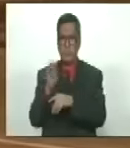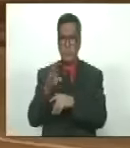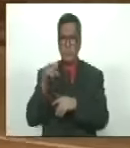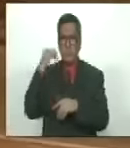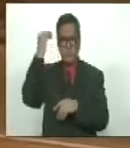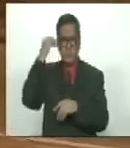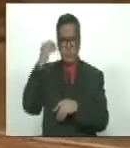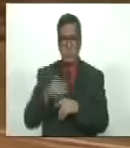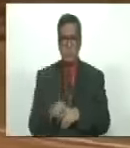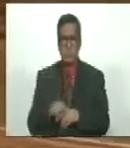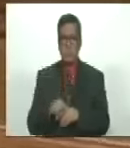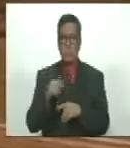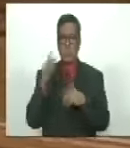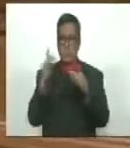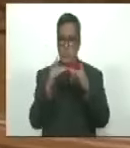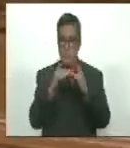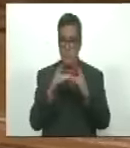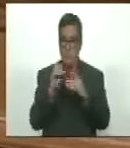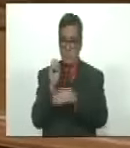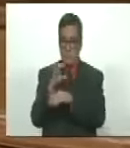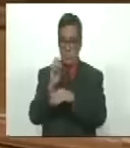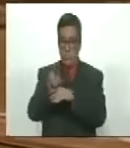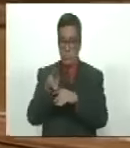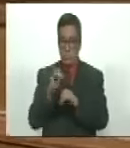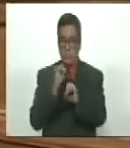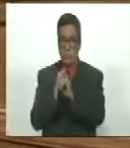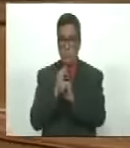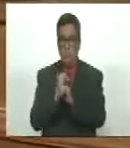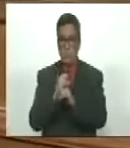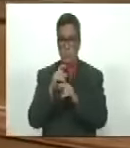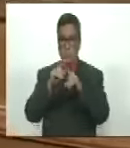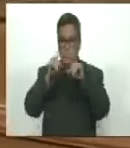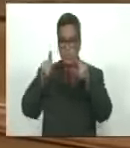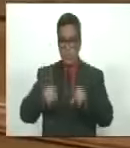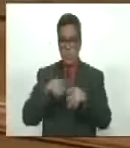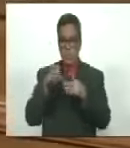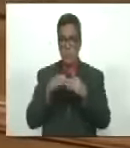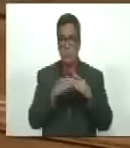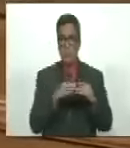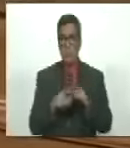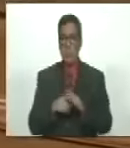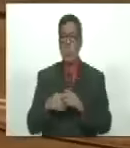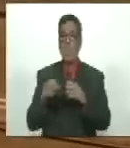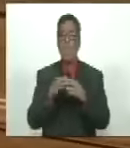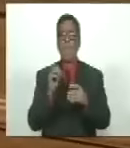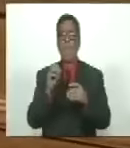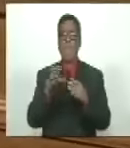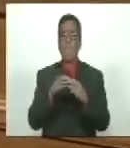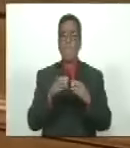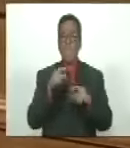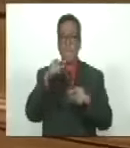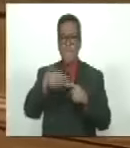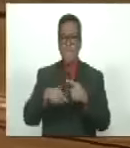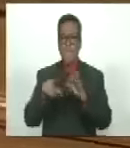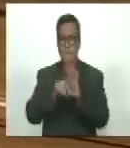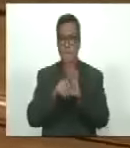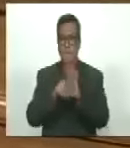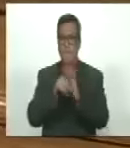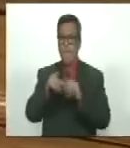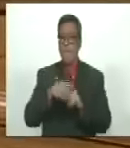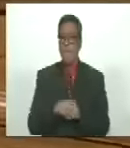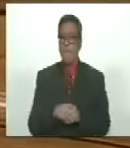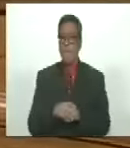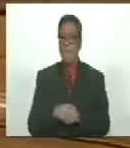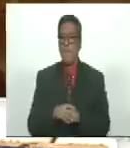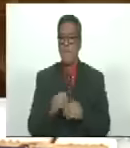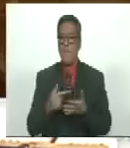previsto para quienes están conectados vía Zoom, los consejos municipales, los parlamentos comunales, los consejos legislativos.